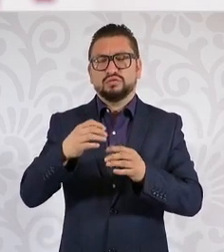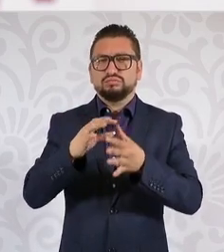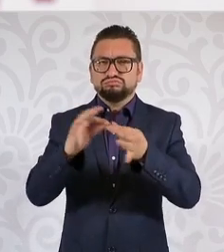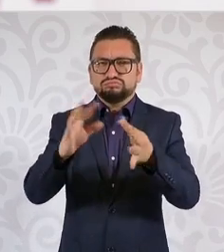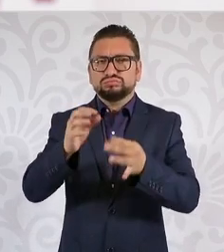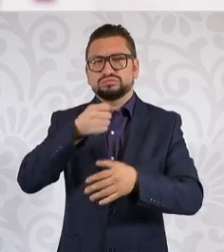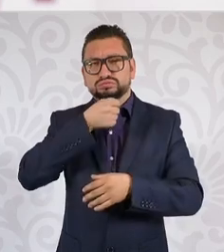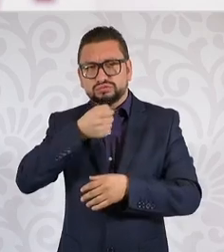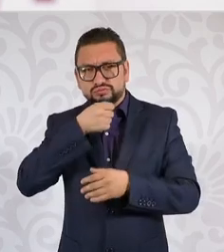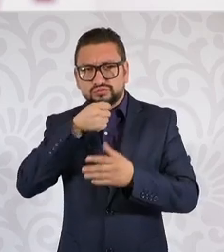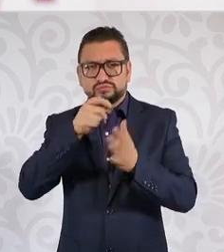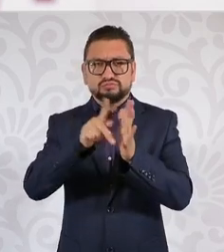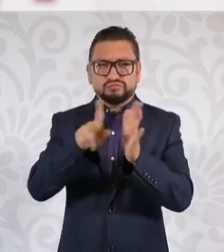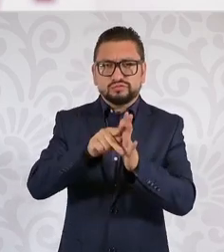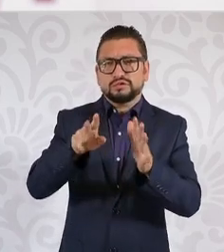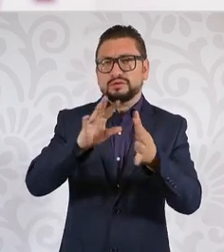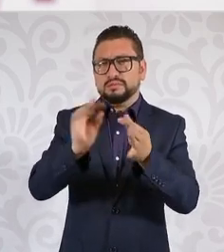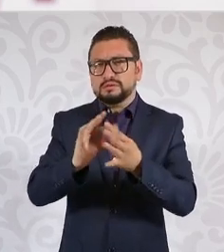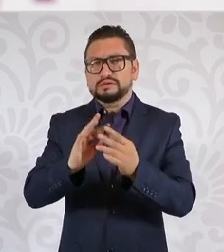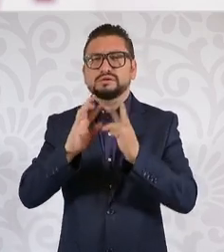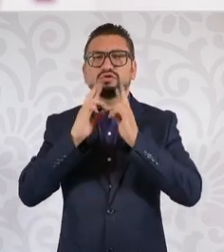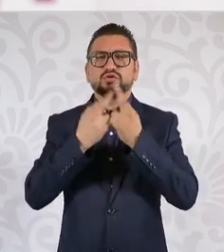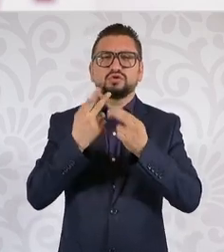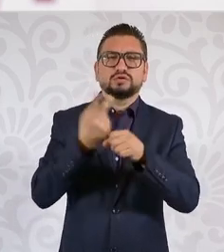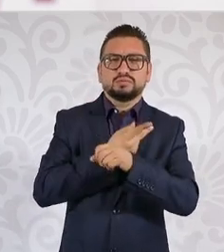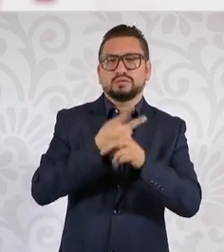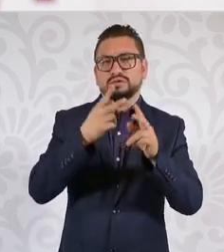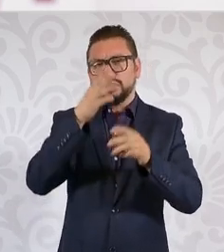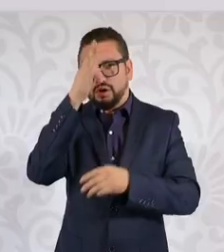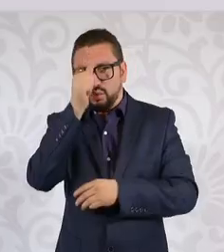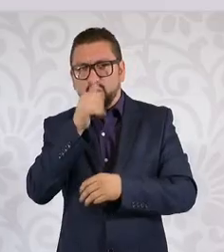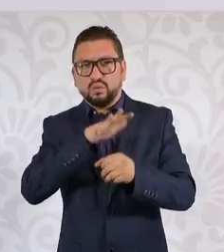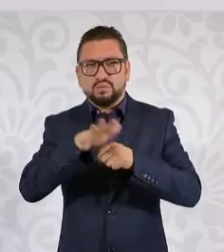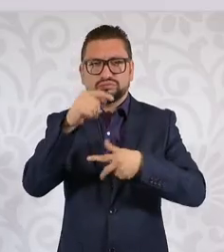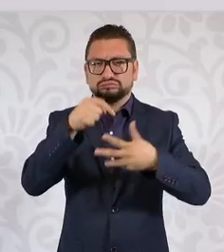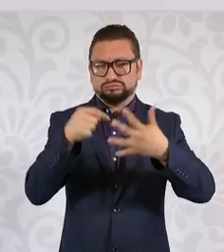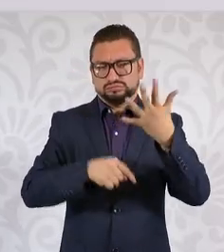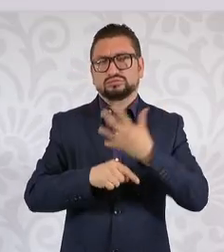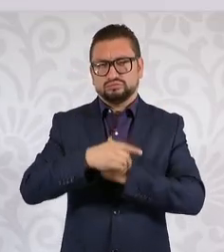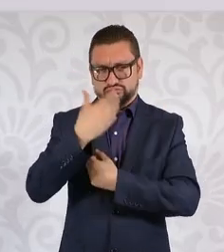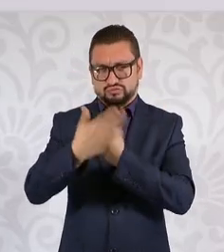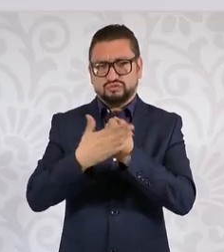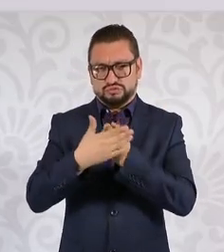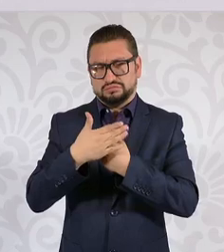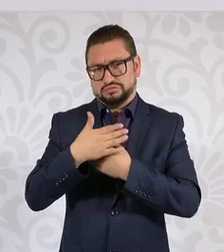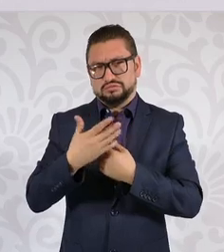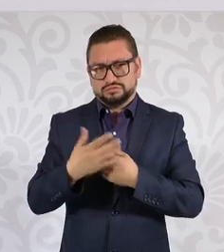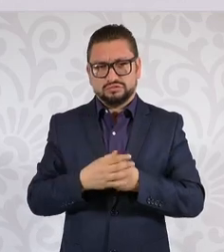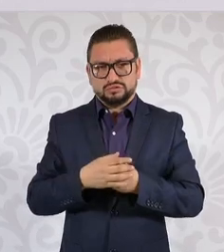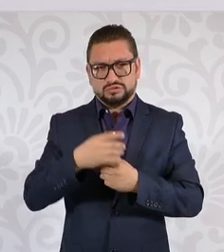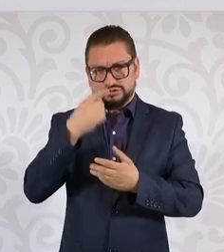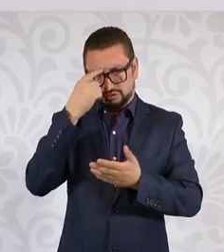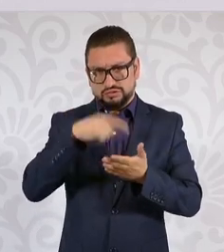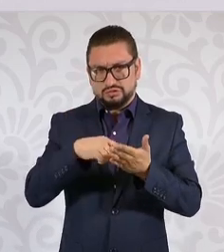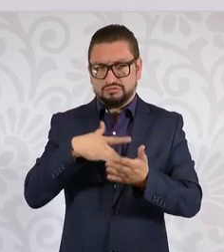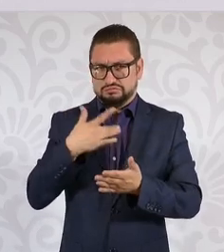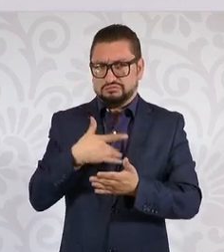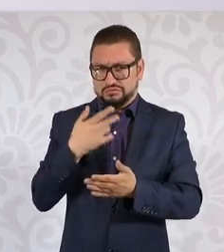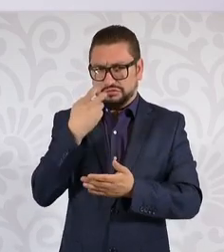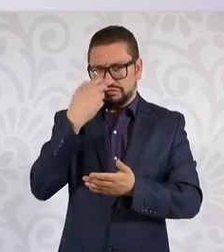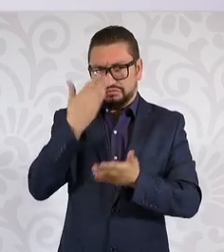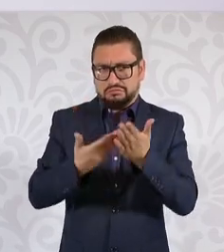explique de qué trató la reunión y los acuerdos. Y me parece muy buena